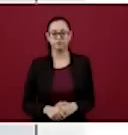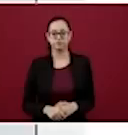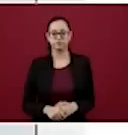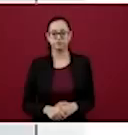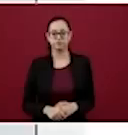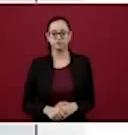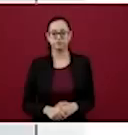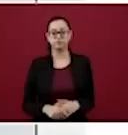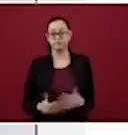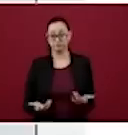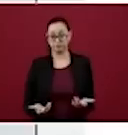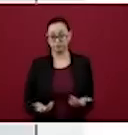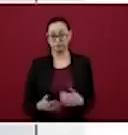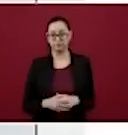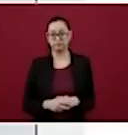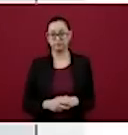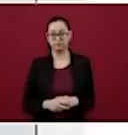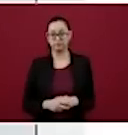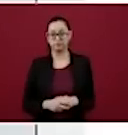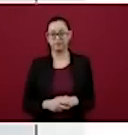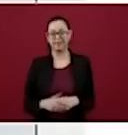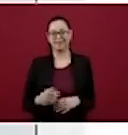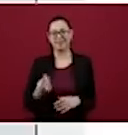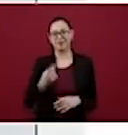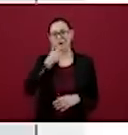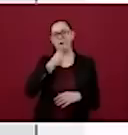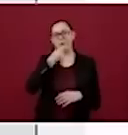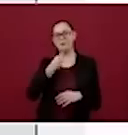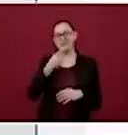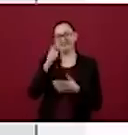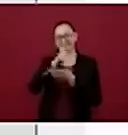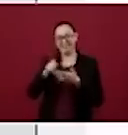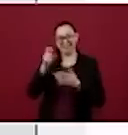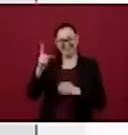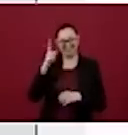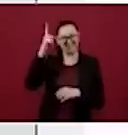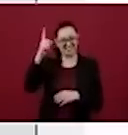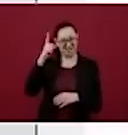Es que decía el Quijote, por la